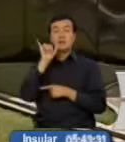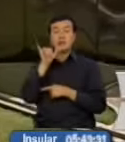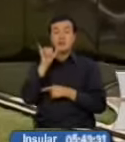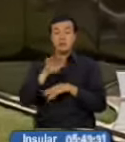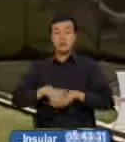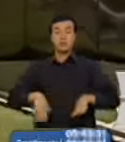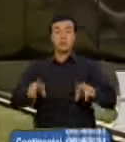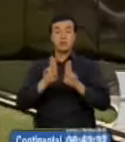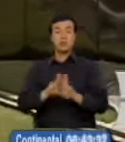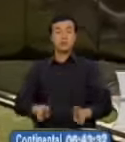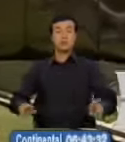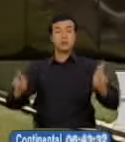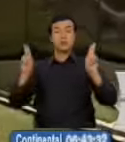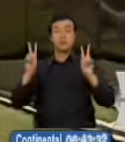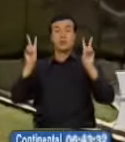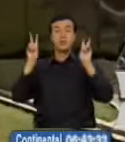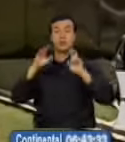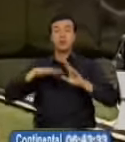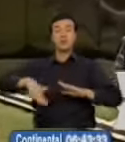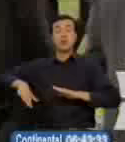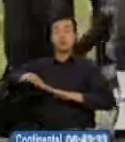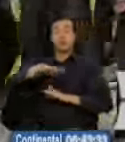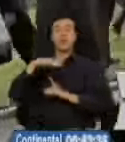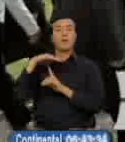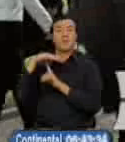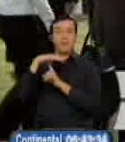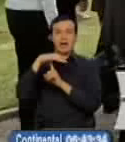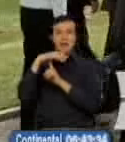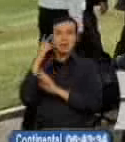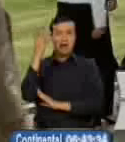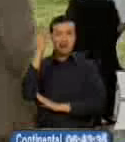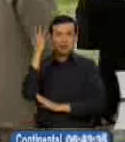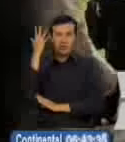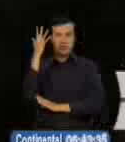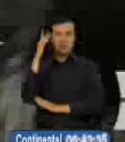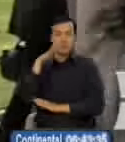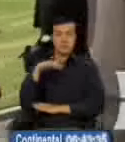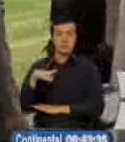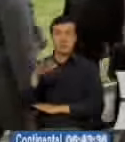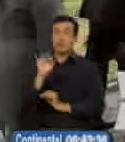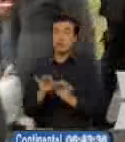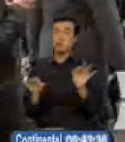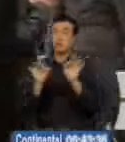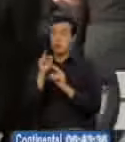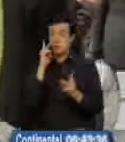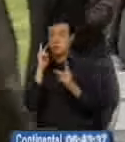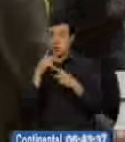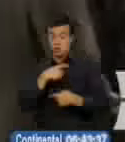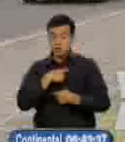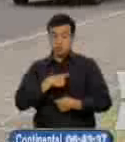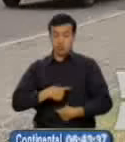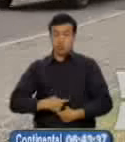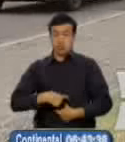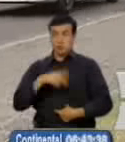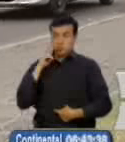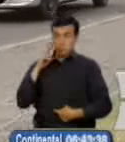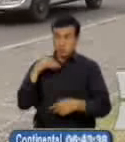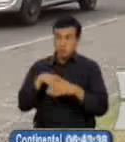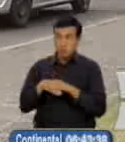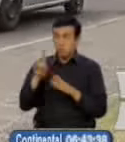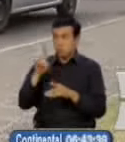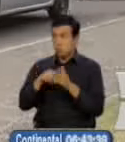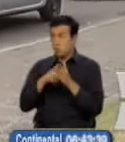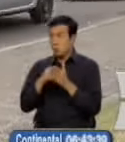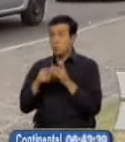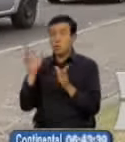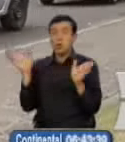Naciones Unidas se instalará en el Parque El Arbolito y es necesario tomar en cuenta las acreditaciones para el ingreso y restricciones para